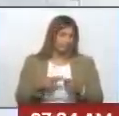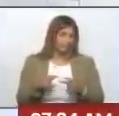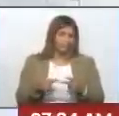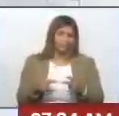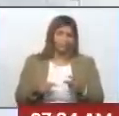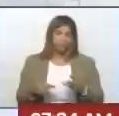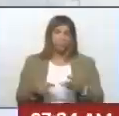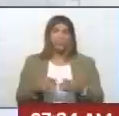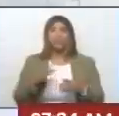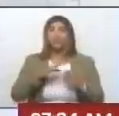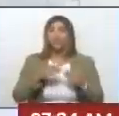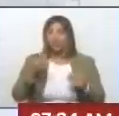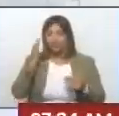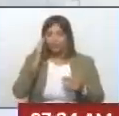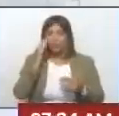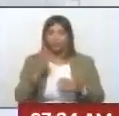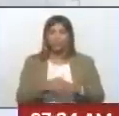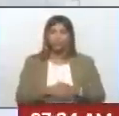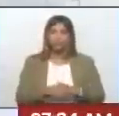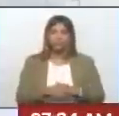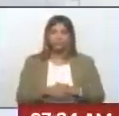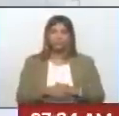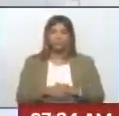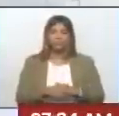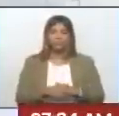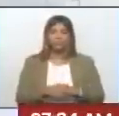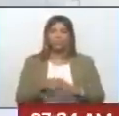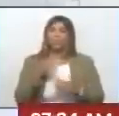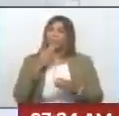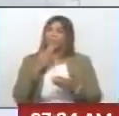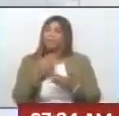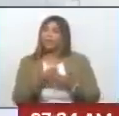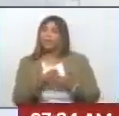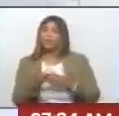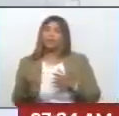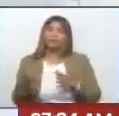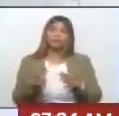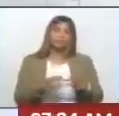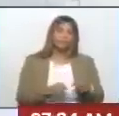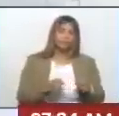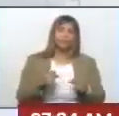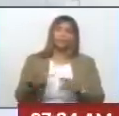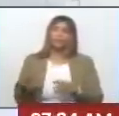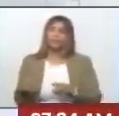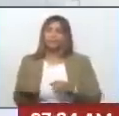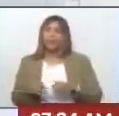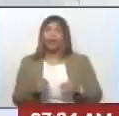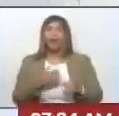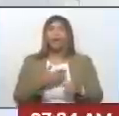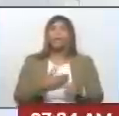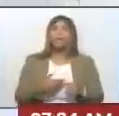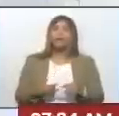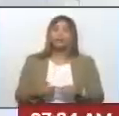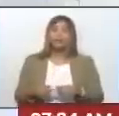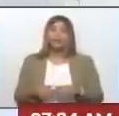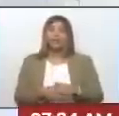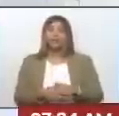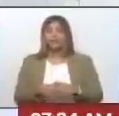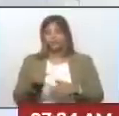ya todos sabemos. Es pedir intervenciones a presidentes, precisamente a